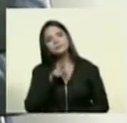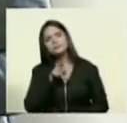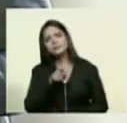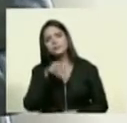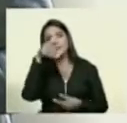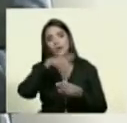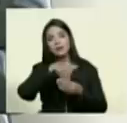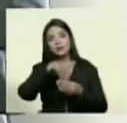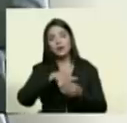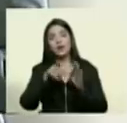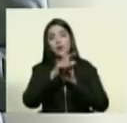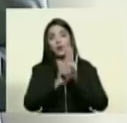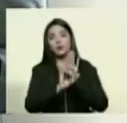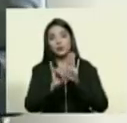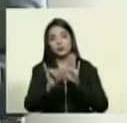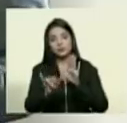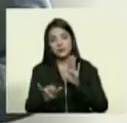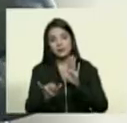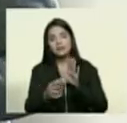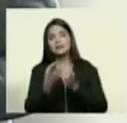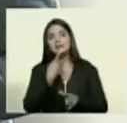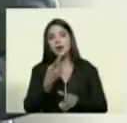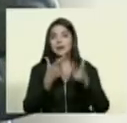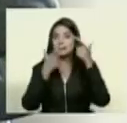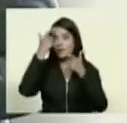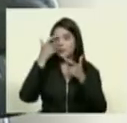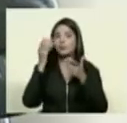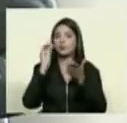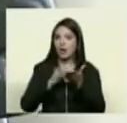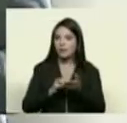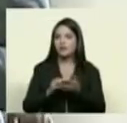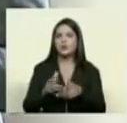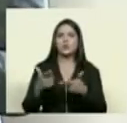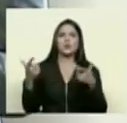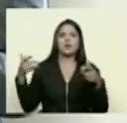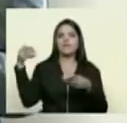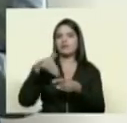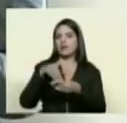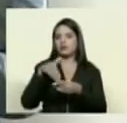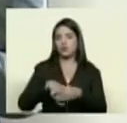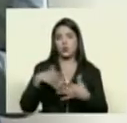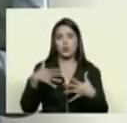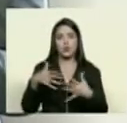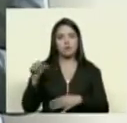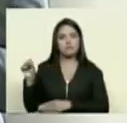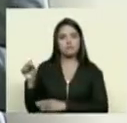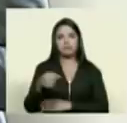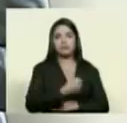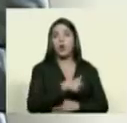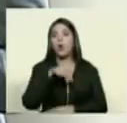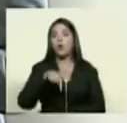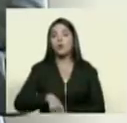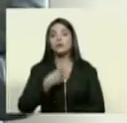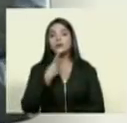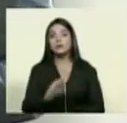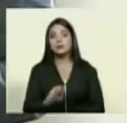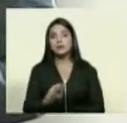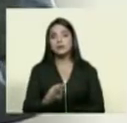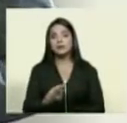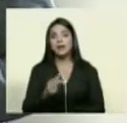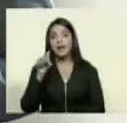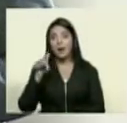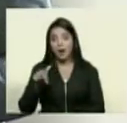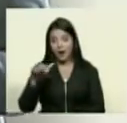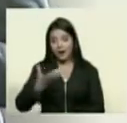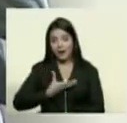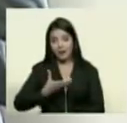en las elecciones de la Asamblea Nacional Constituyente dijo que el chavismo recuperó su votación histórica. Hoy usted dice que estas